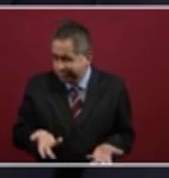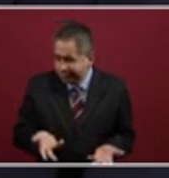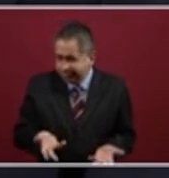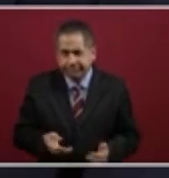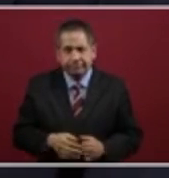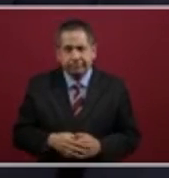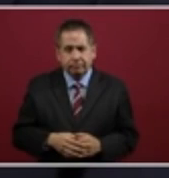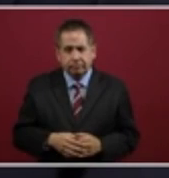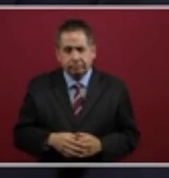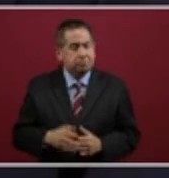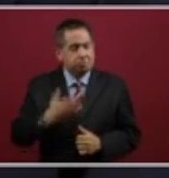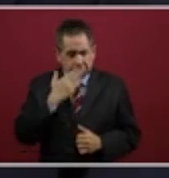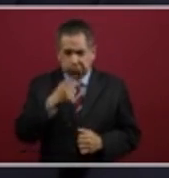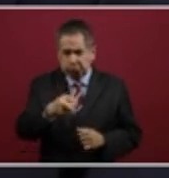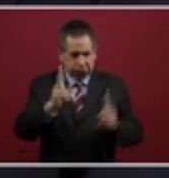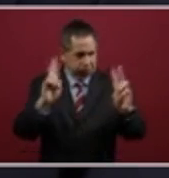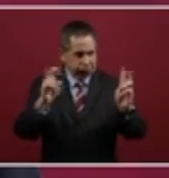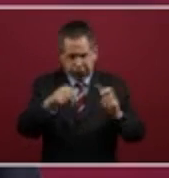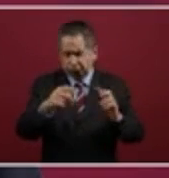Es bueno el tema.